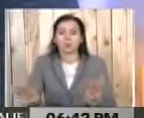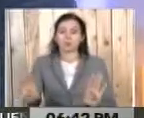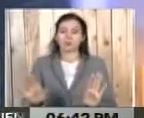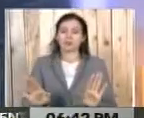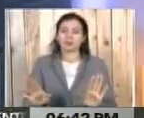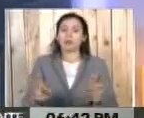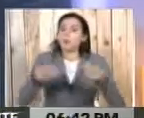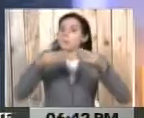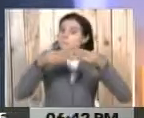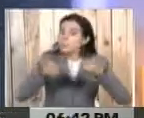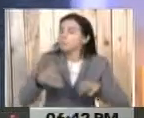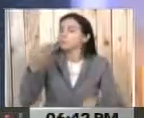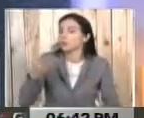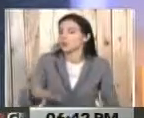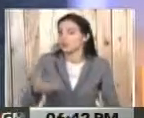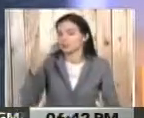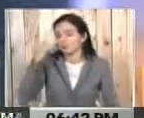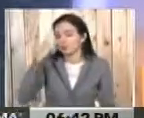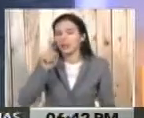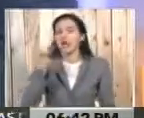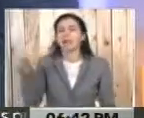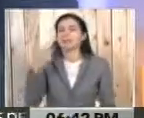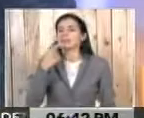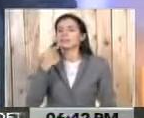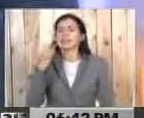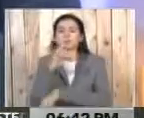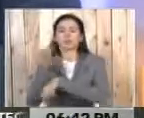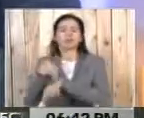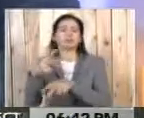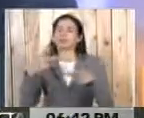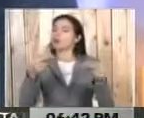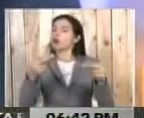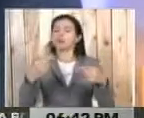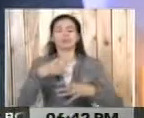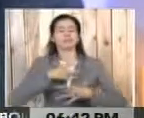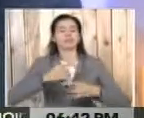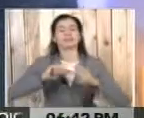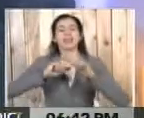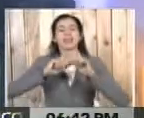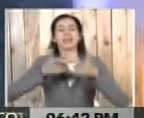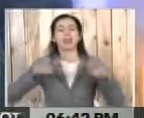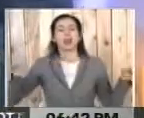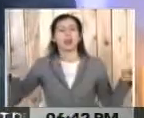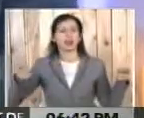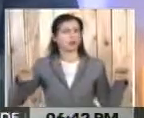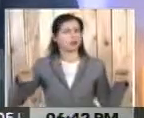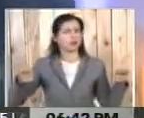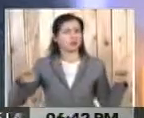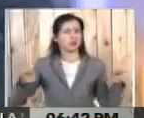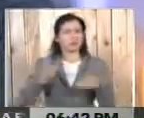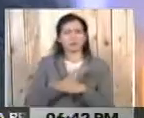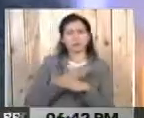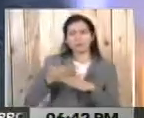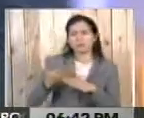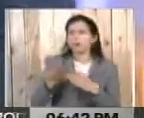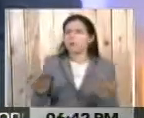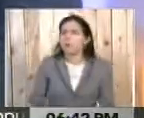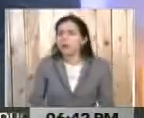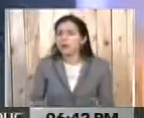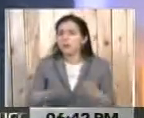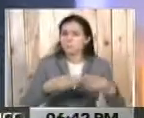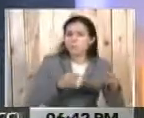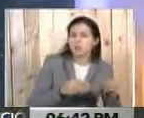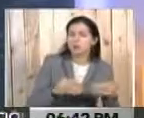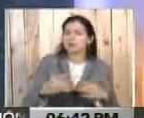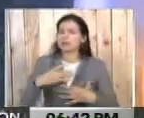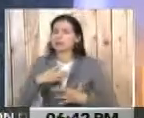Ese concepto es fundamental. Ellos dicen ahora que no, que es de interés general. ¿Cuál es la diferencia entre servicio público e interés general? Bueno,